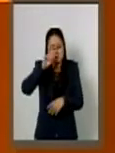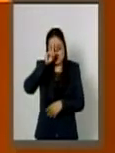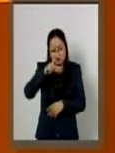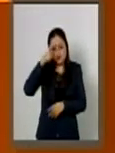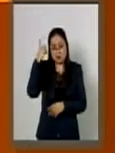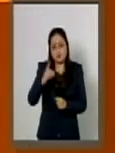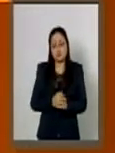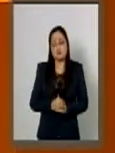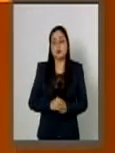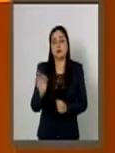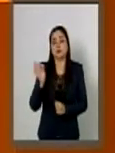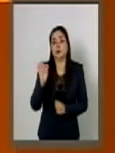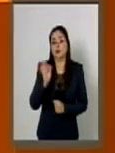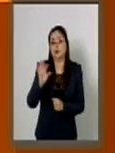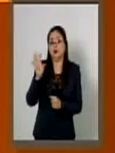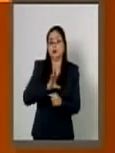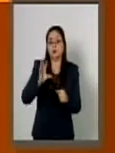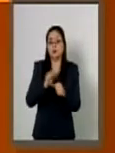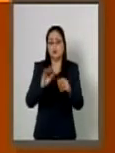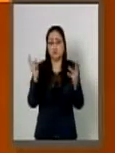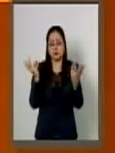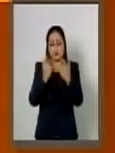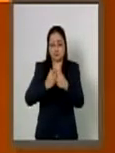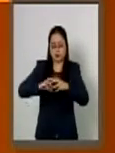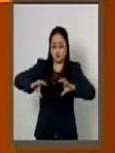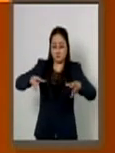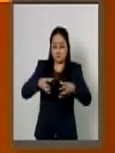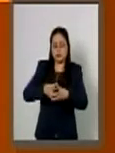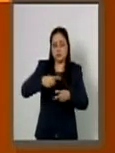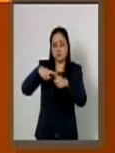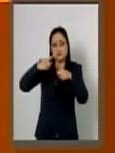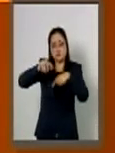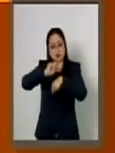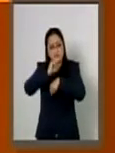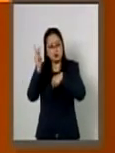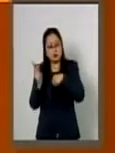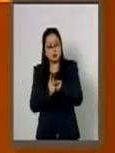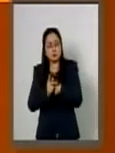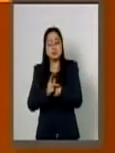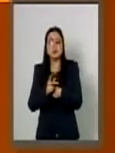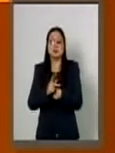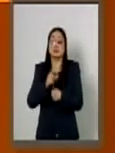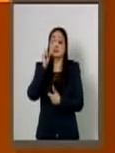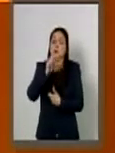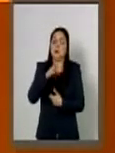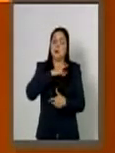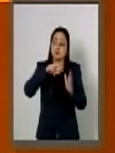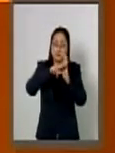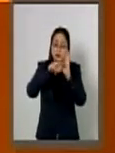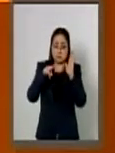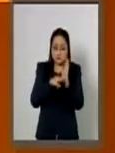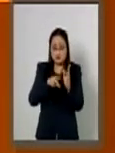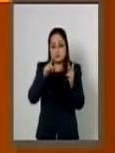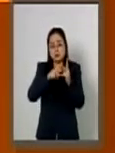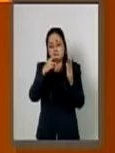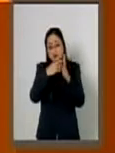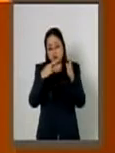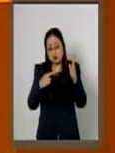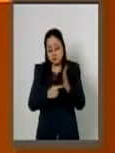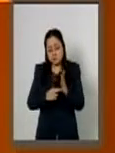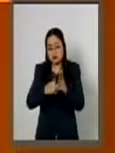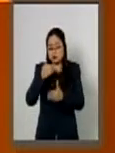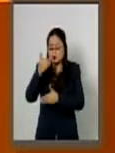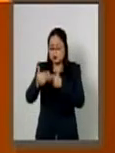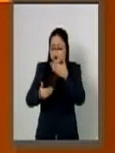profundizar la integración entre las partes y asegurar que las normas reglamentos técnicos y